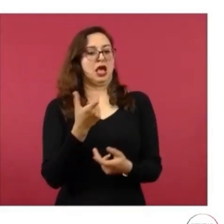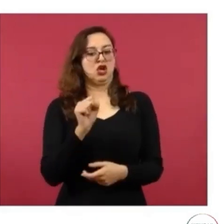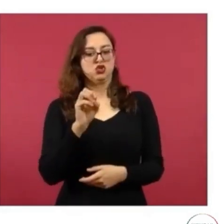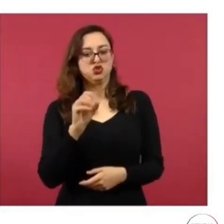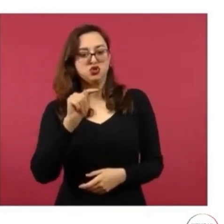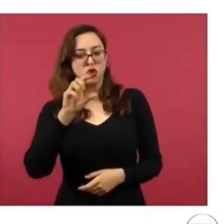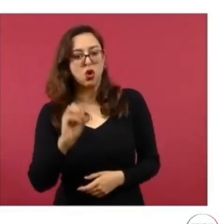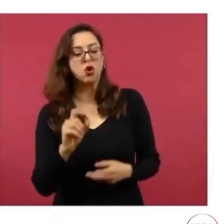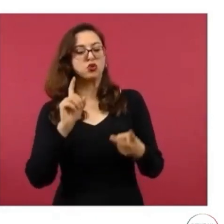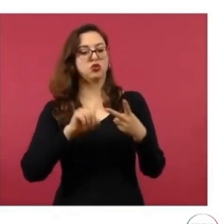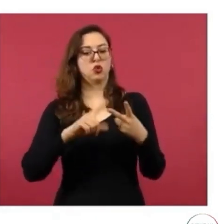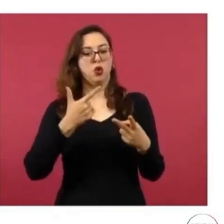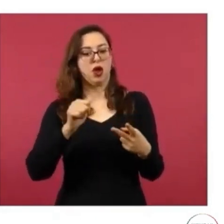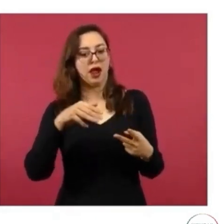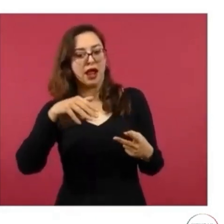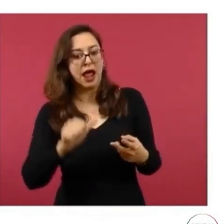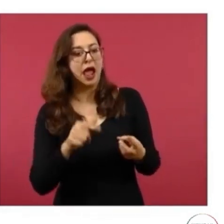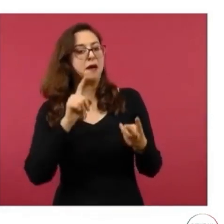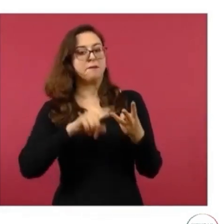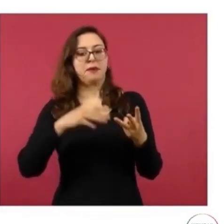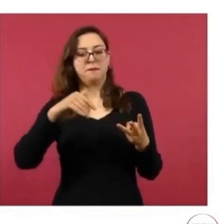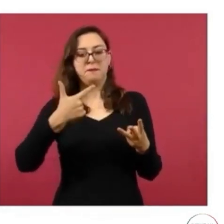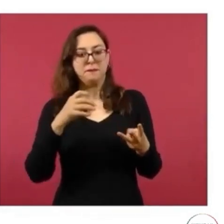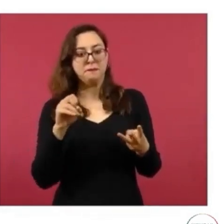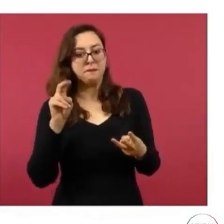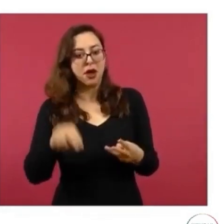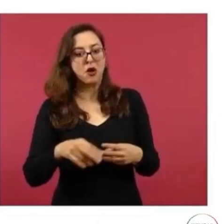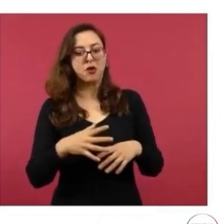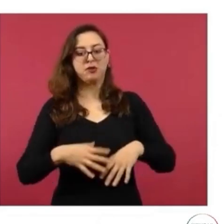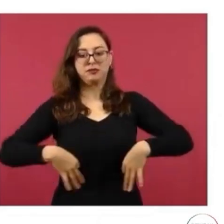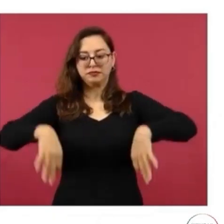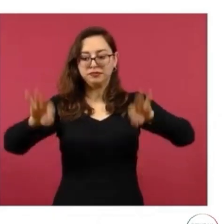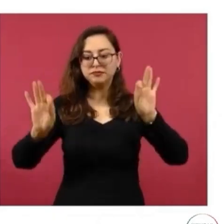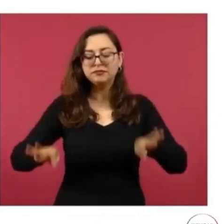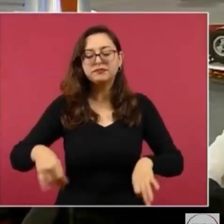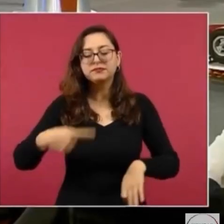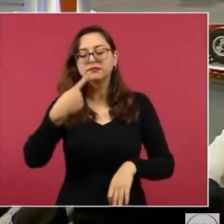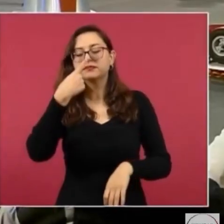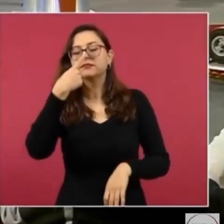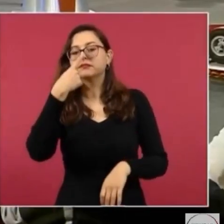mantel olía a pólvora.